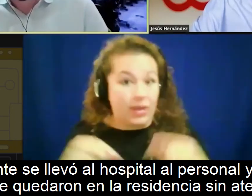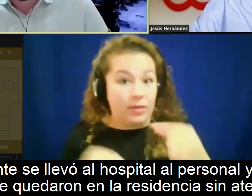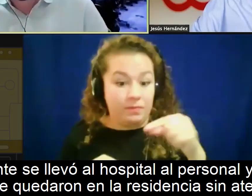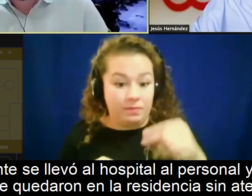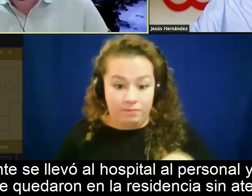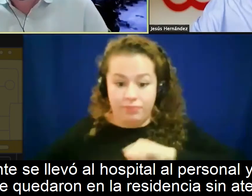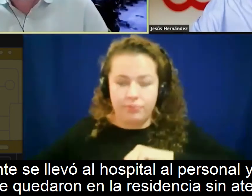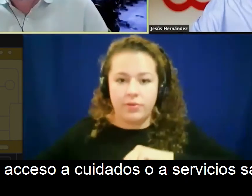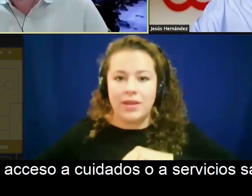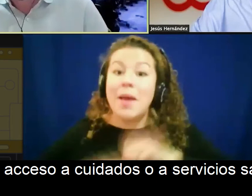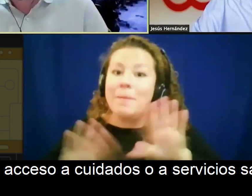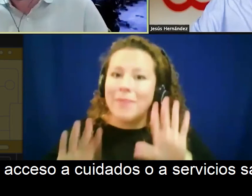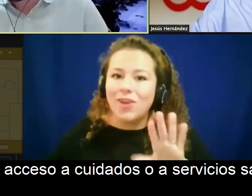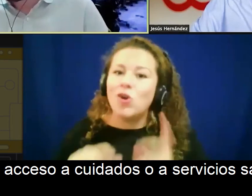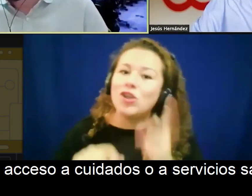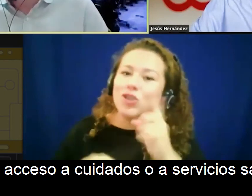Sin atención,